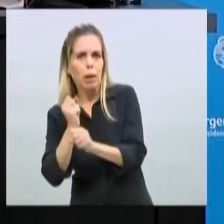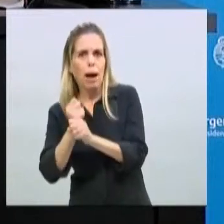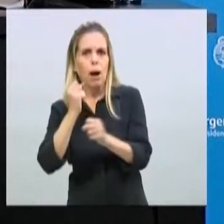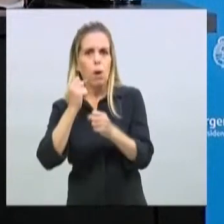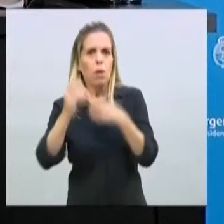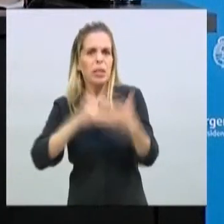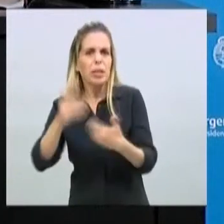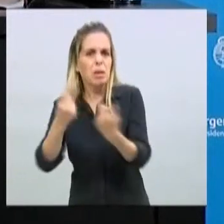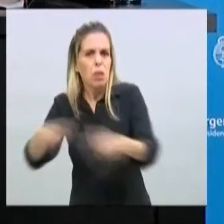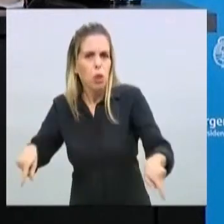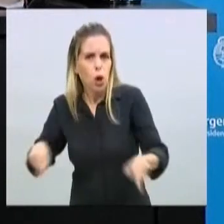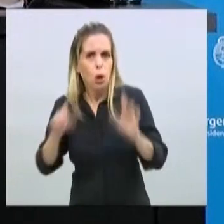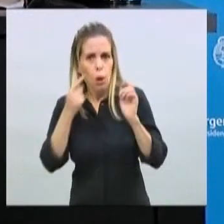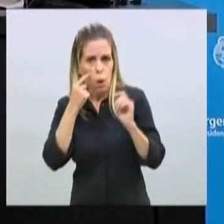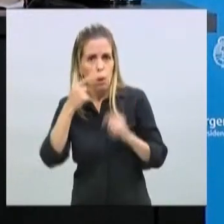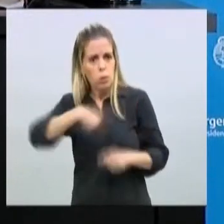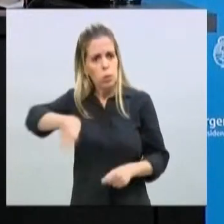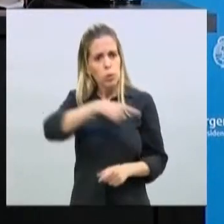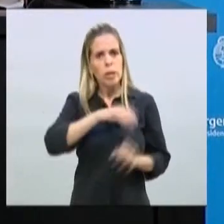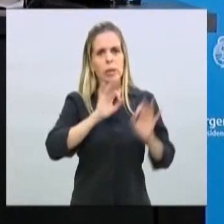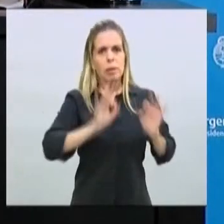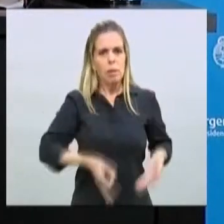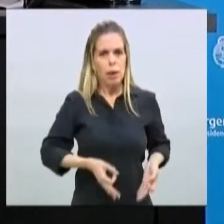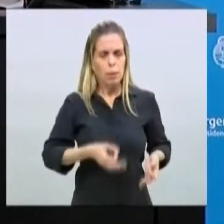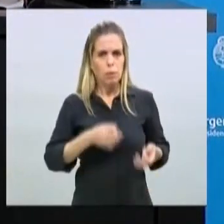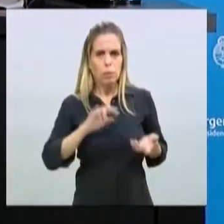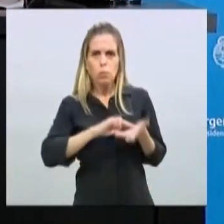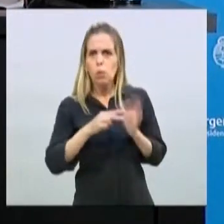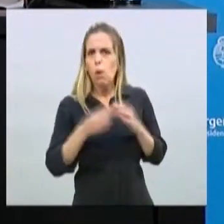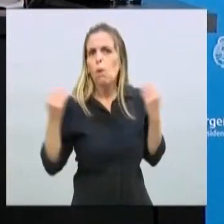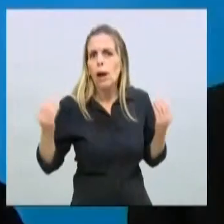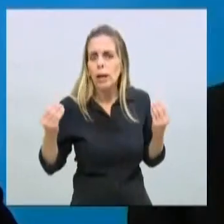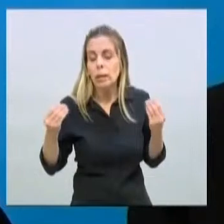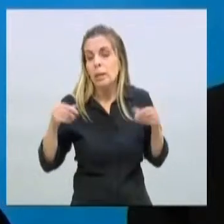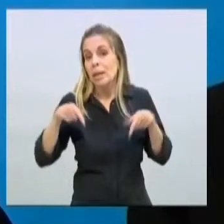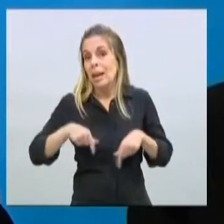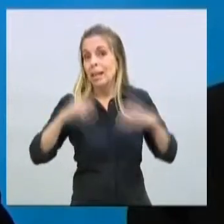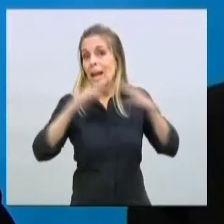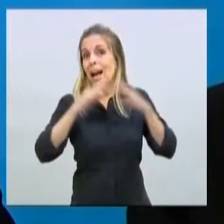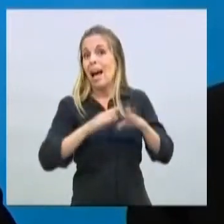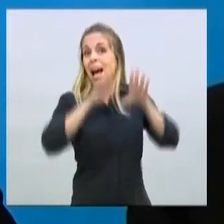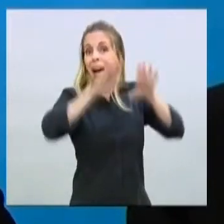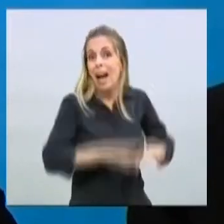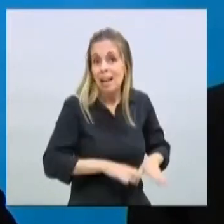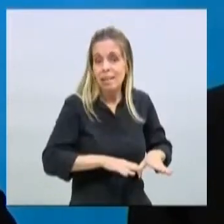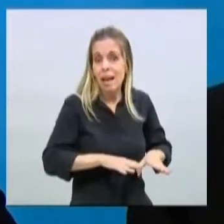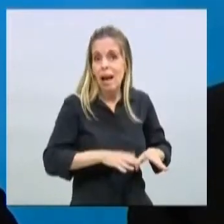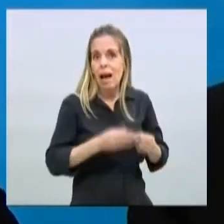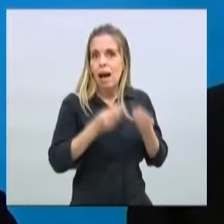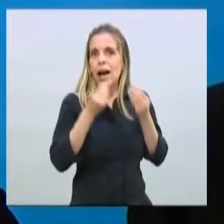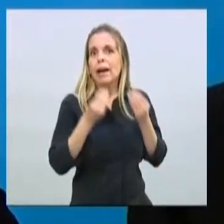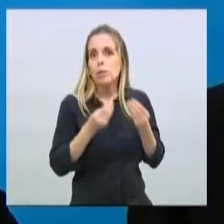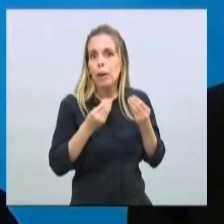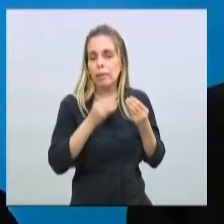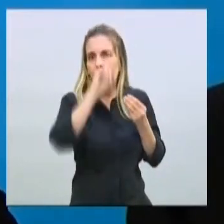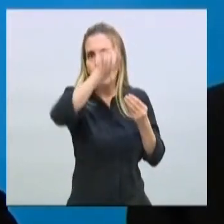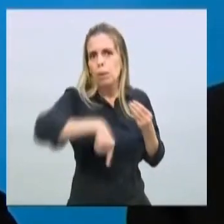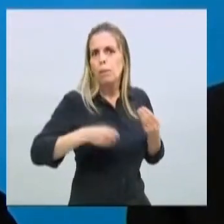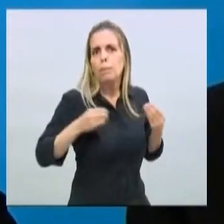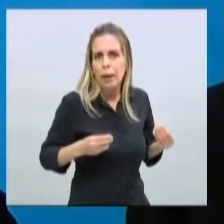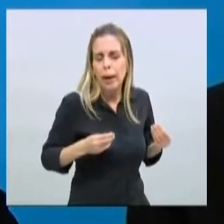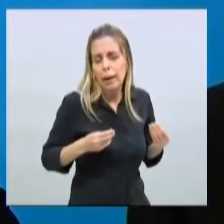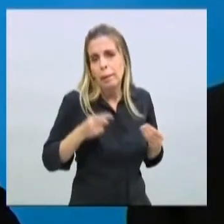sabemos el problema que tenemos y el problema que la cuarentena genera a los fines del desarrollo